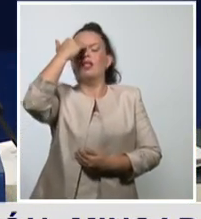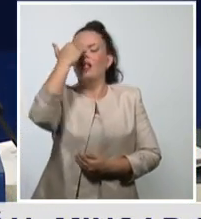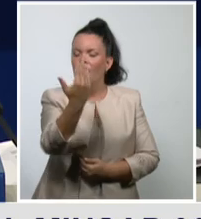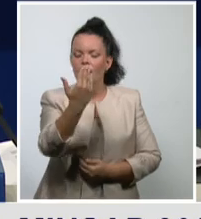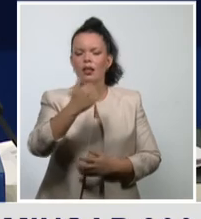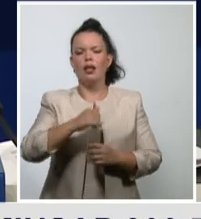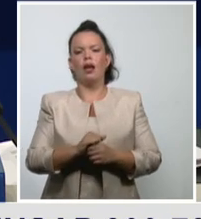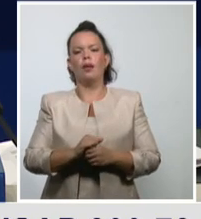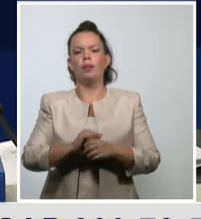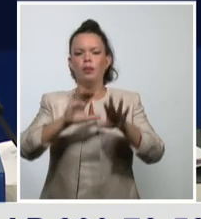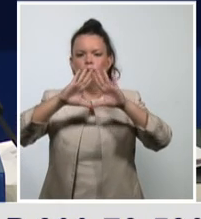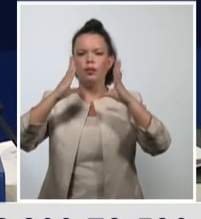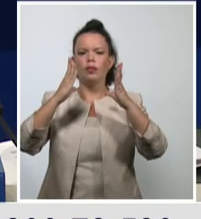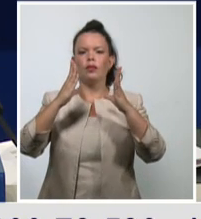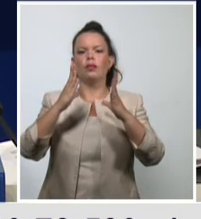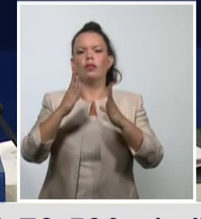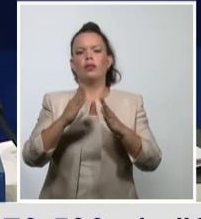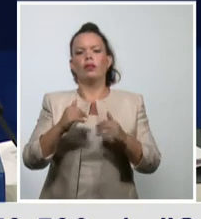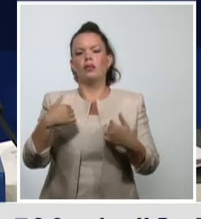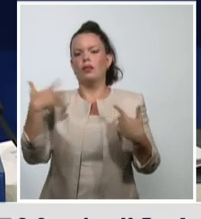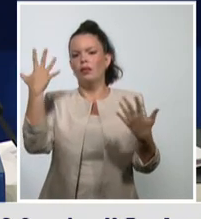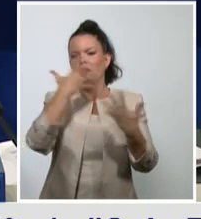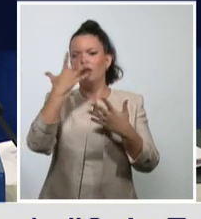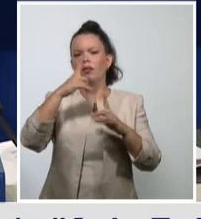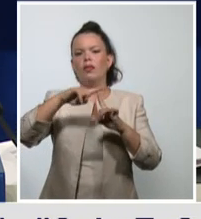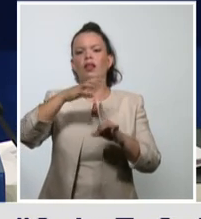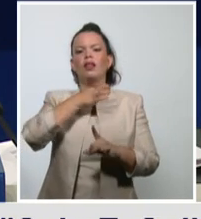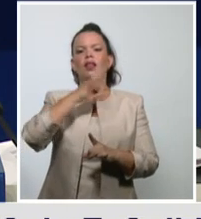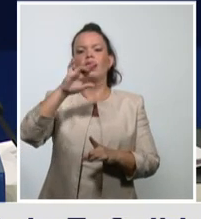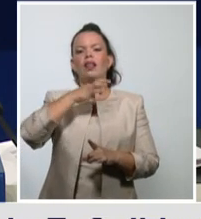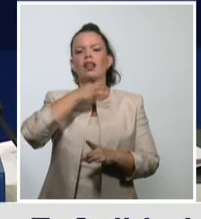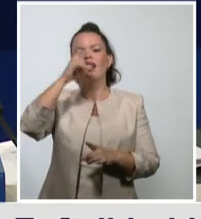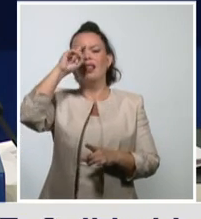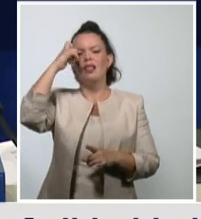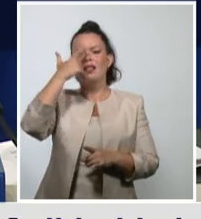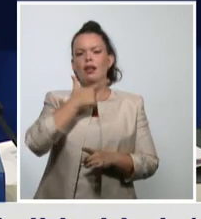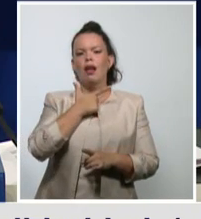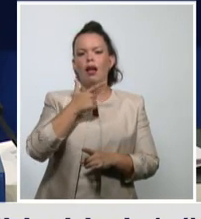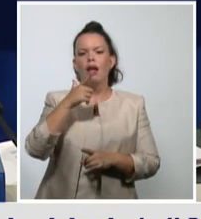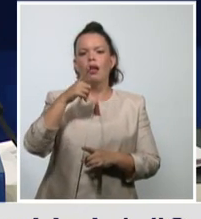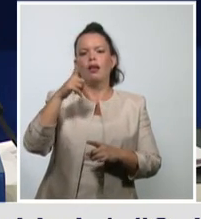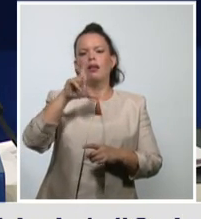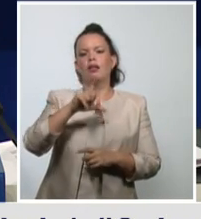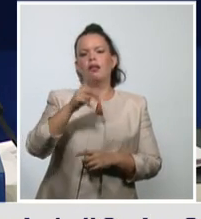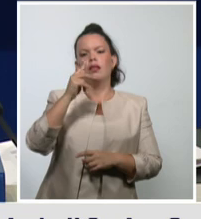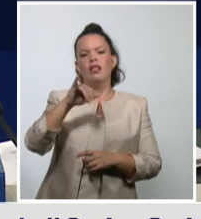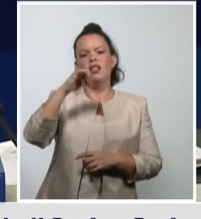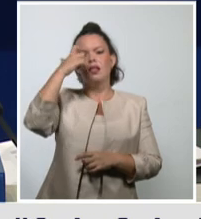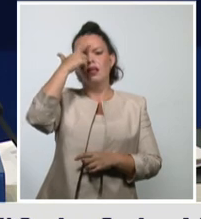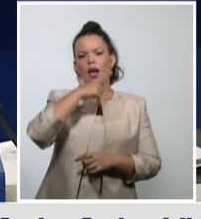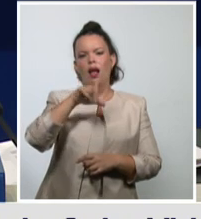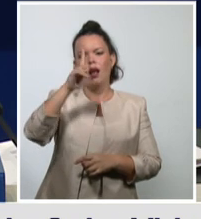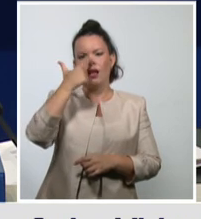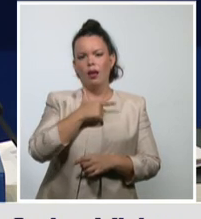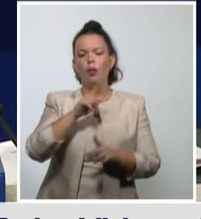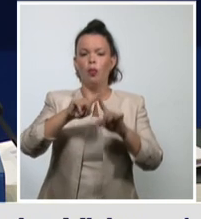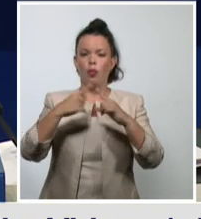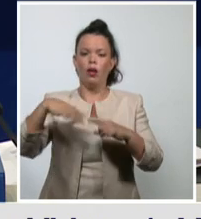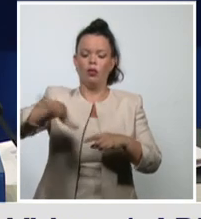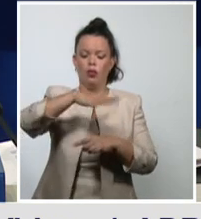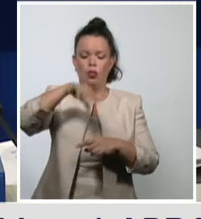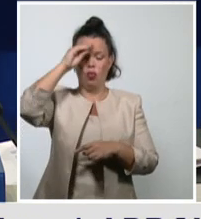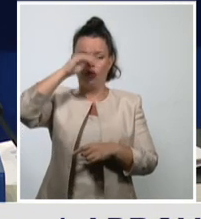Cuba. Me estoy refiriendo a Teresita Quiala, muy conocida por toda nuestra población, y que hacía